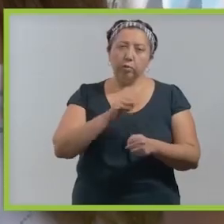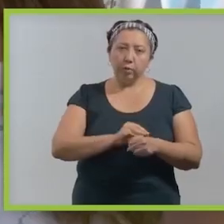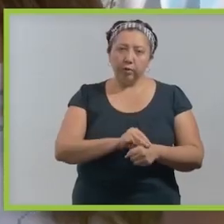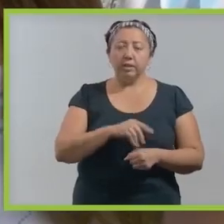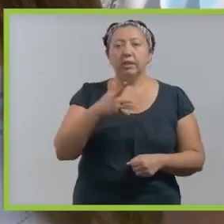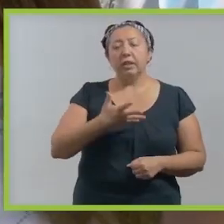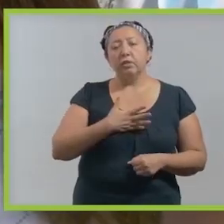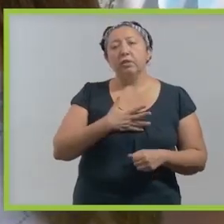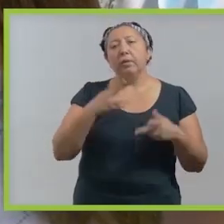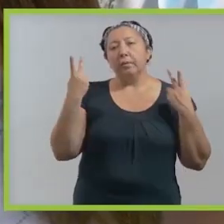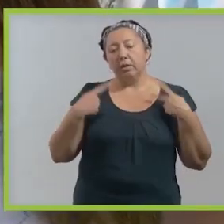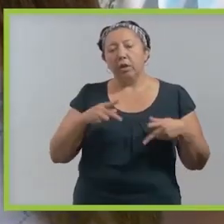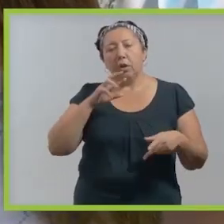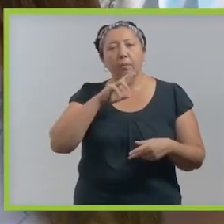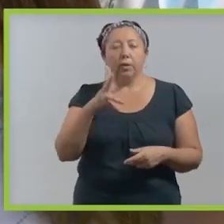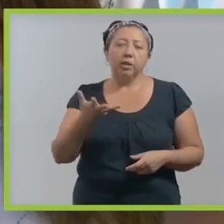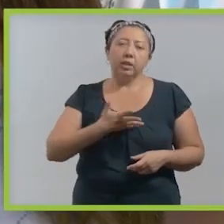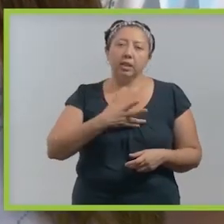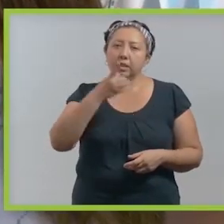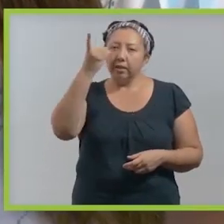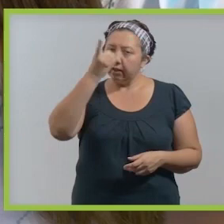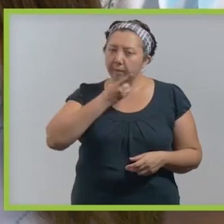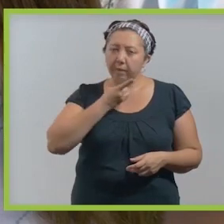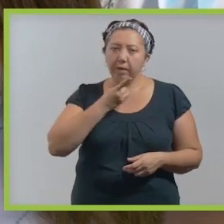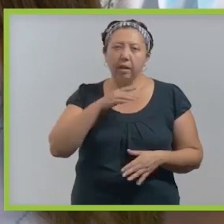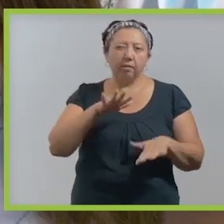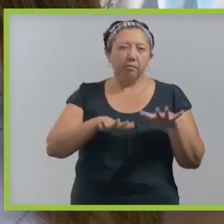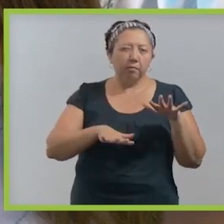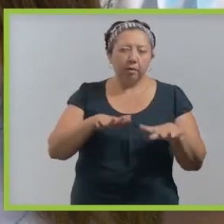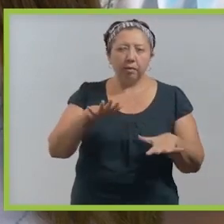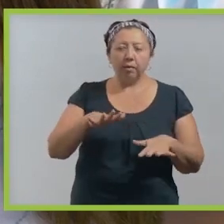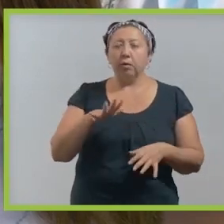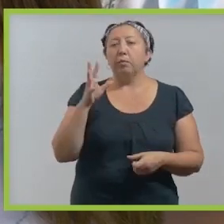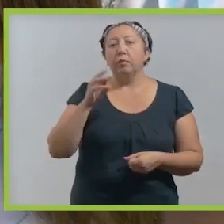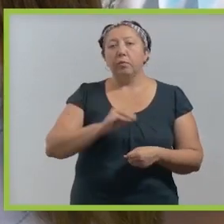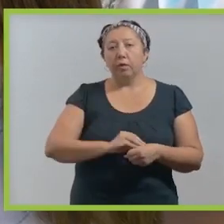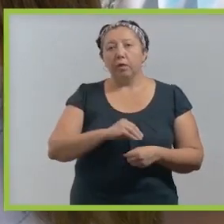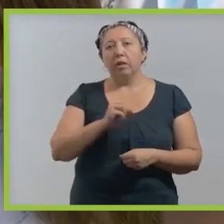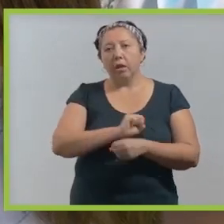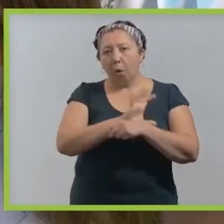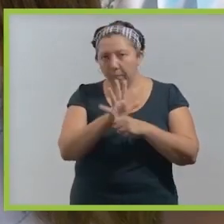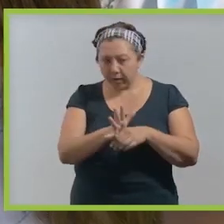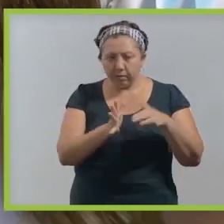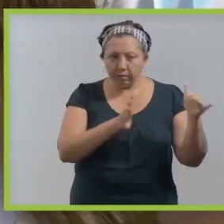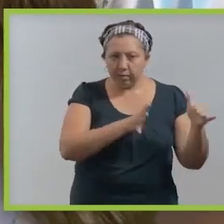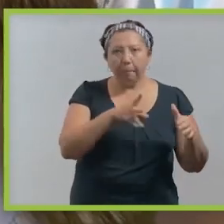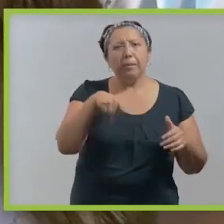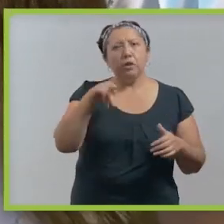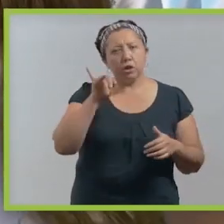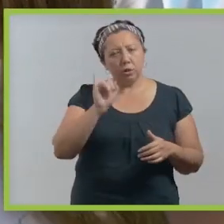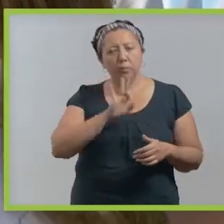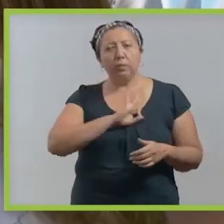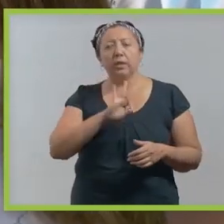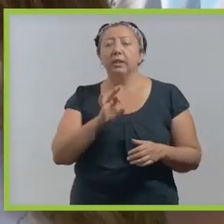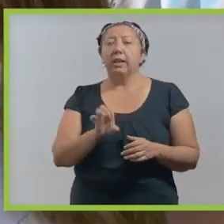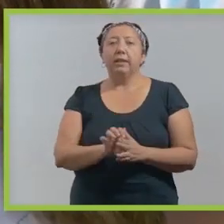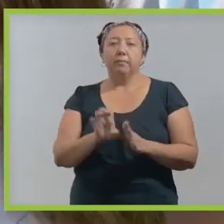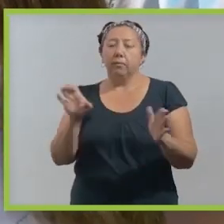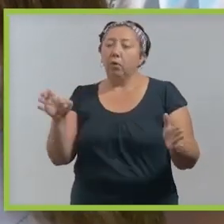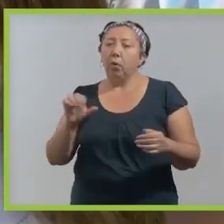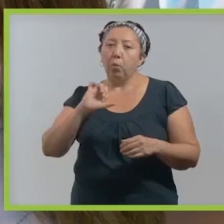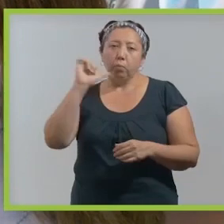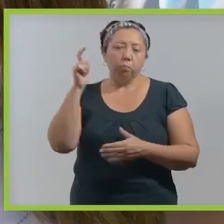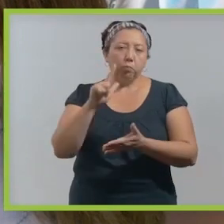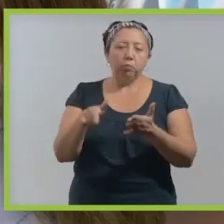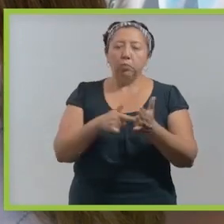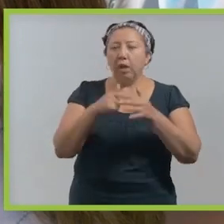¿no? Si tienes una persona que a lo mejor tiene una diabetes muy leve, pues no lo vas a mandar a un área COVID, pero sí puede estar a lo mejor en algún lugar donde puede